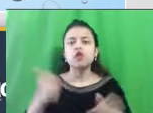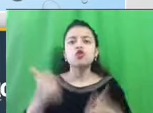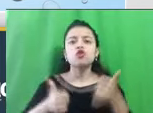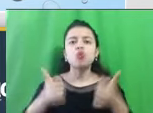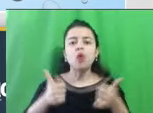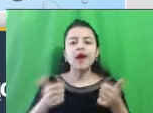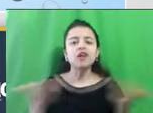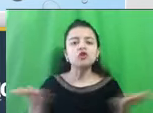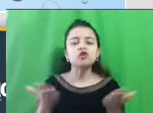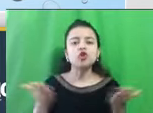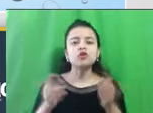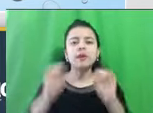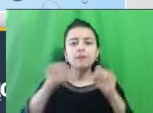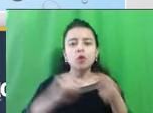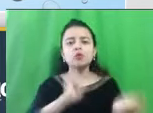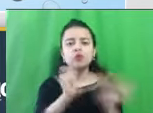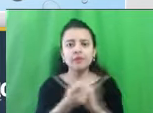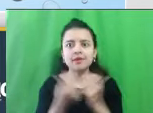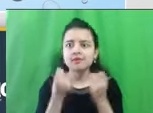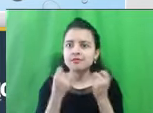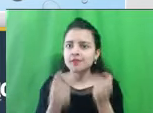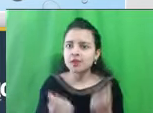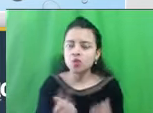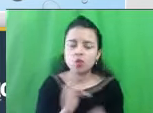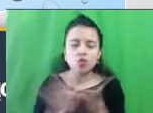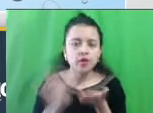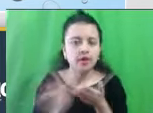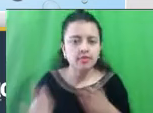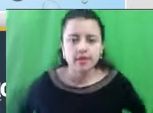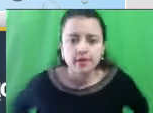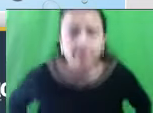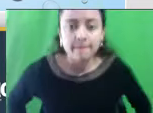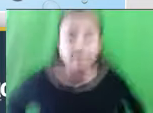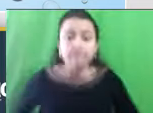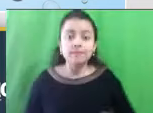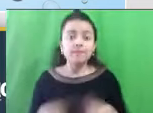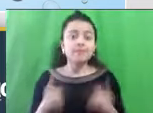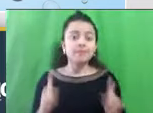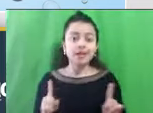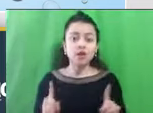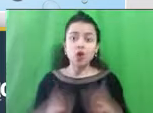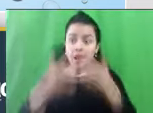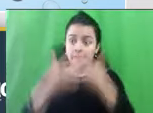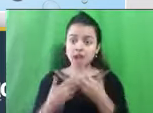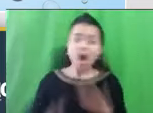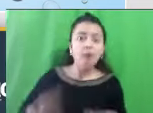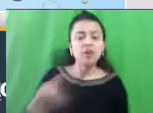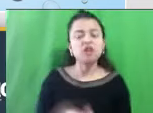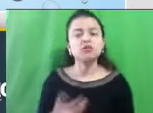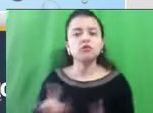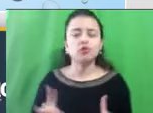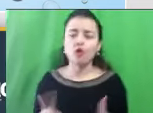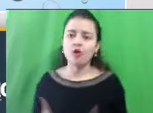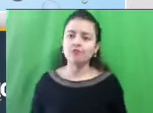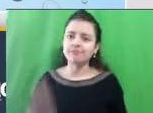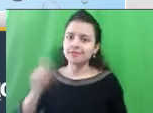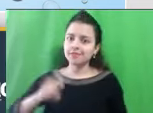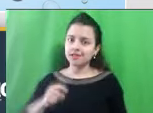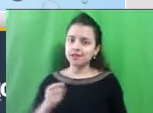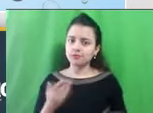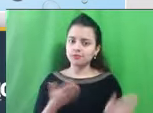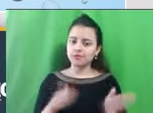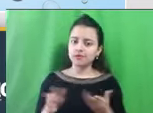redes, y hay que iniciar rápidamente a cambiar redes, pero la empresa no tiene el presupuesto. Esto lo tenemos que trabajar desde todos los